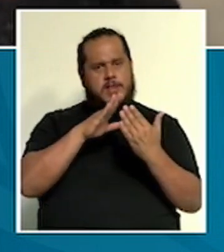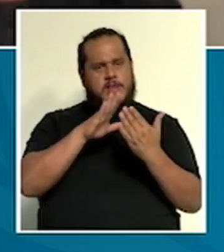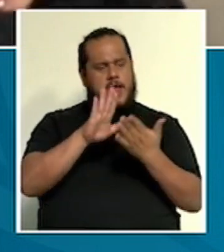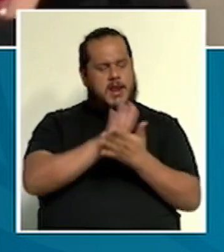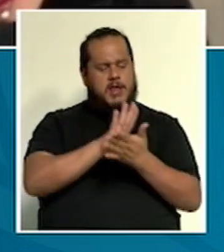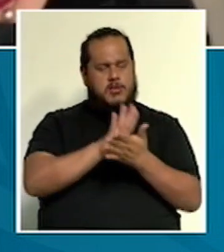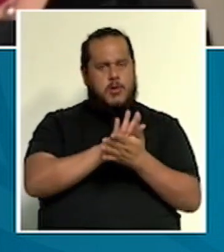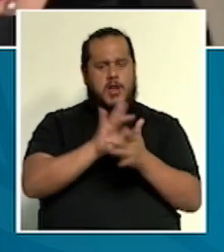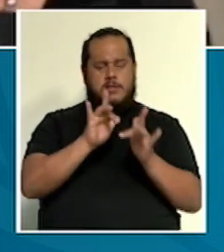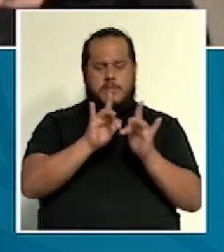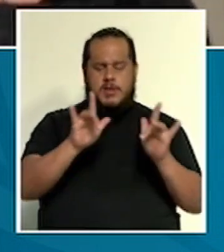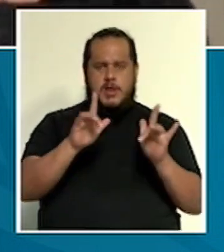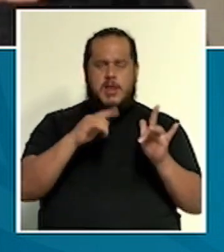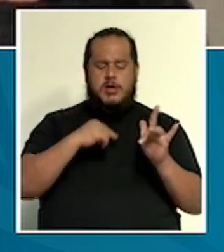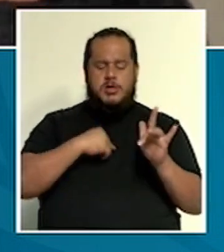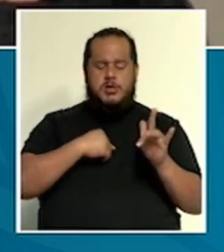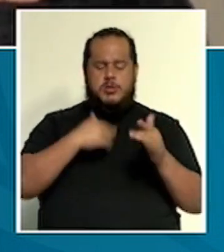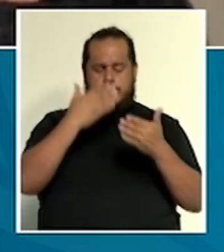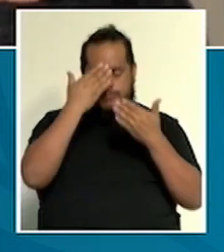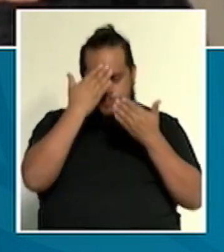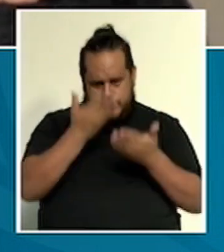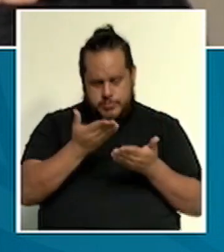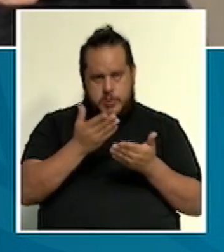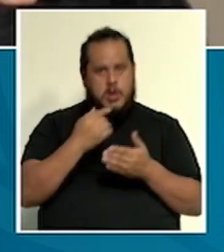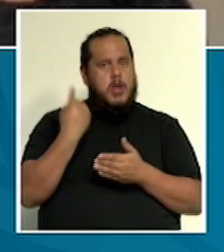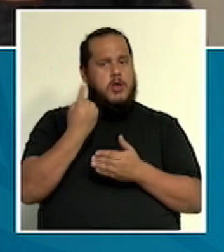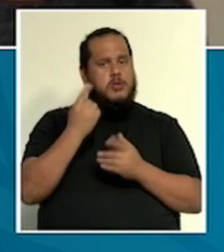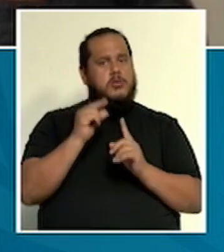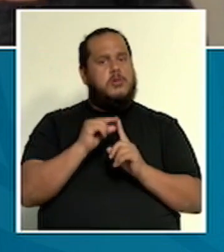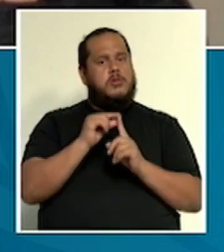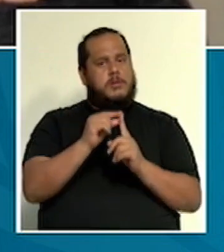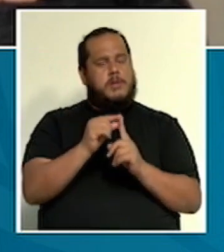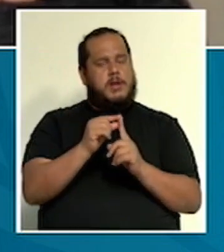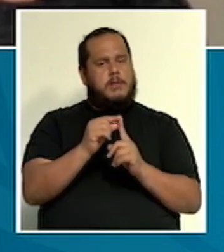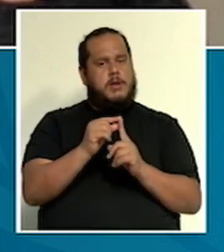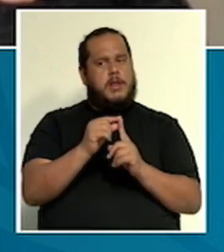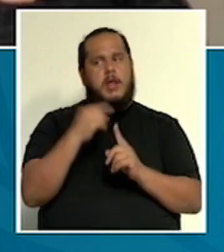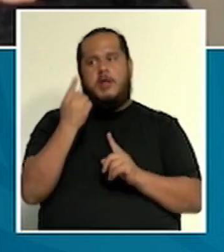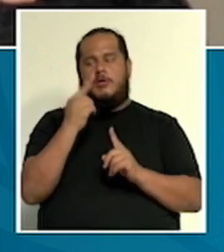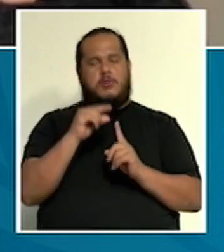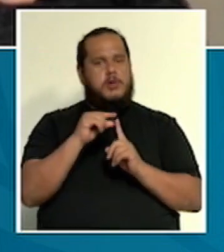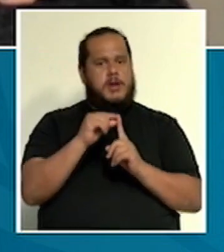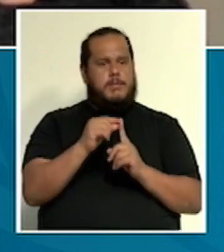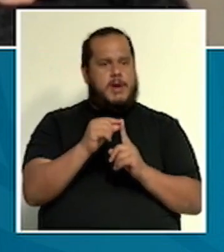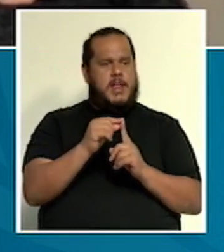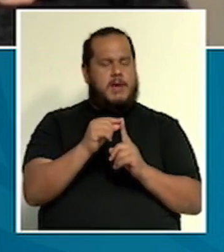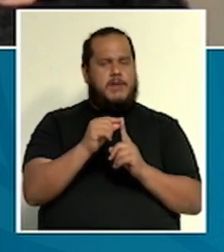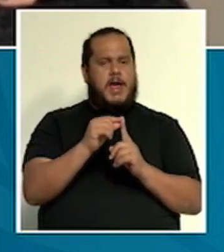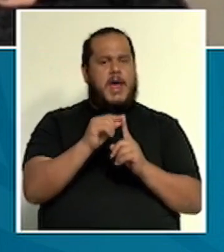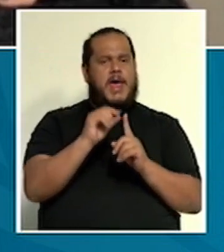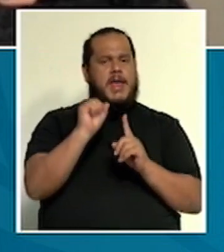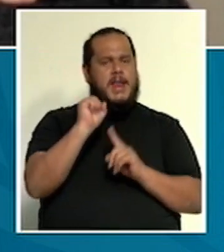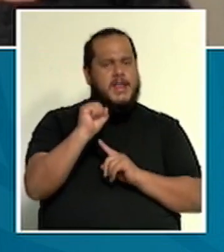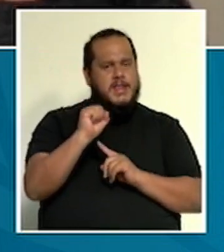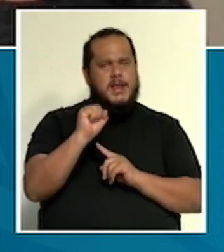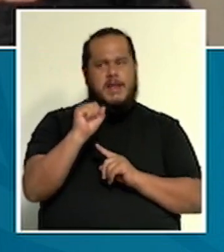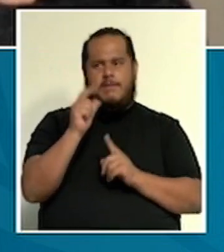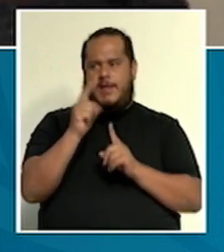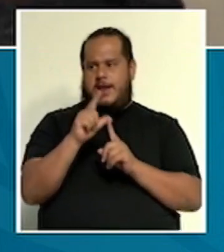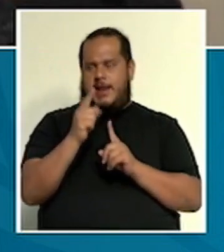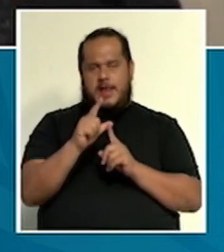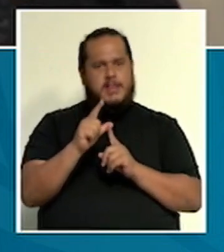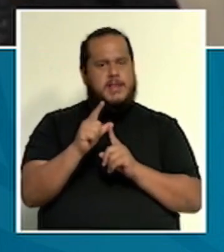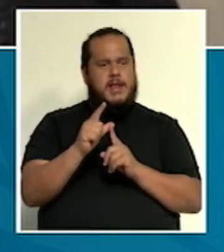me redimo. Solo de palabras. Solo en la palabra, en la sílaba, la letra, en